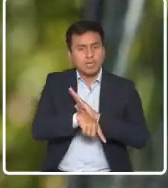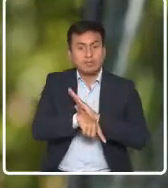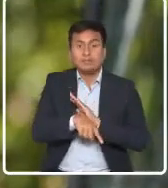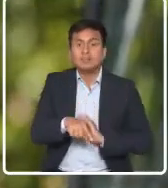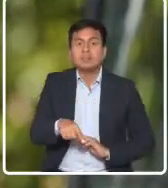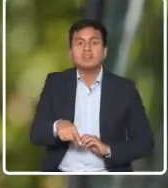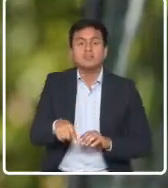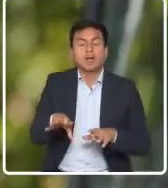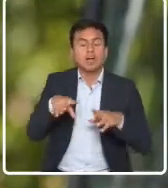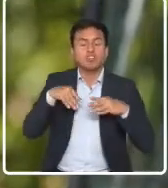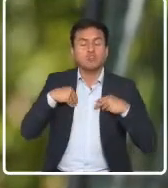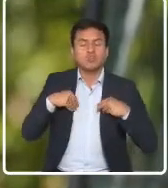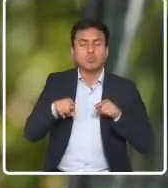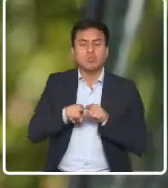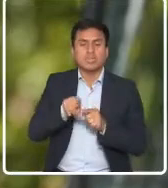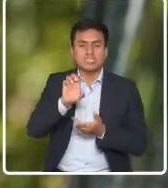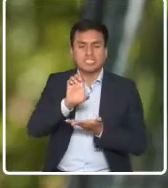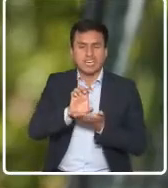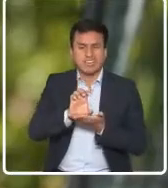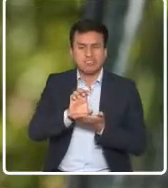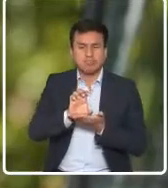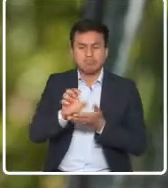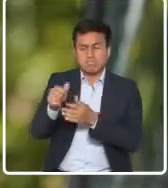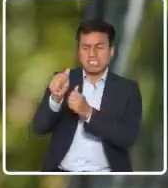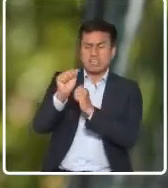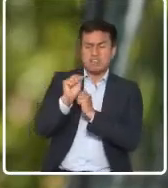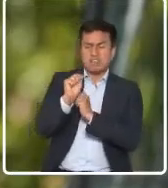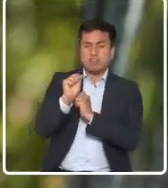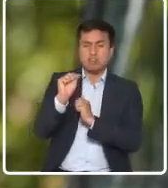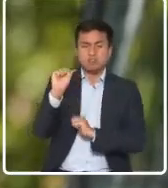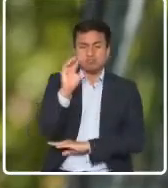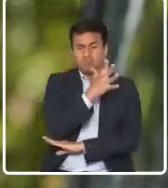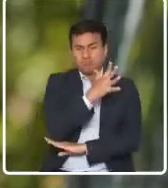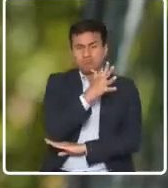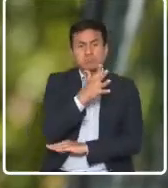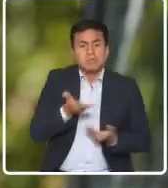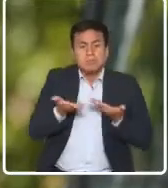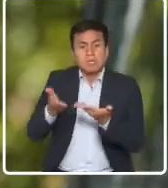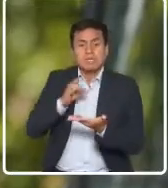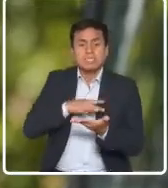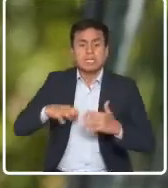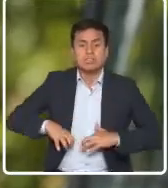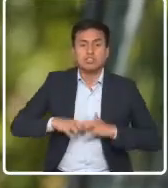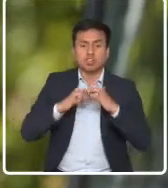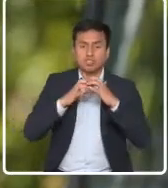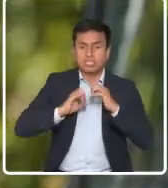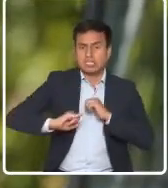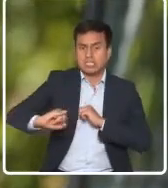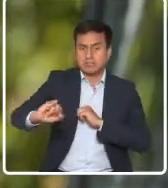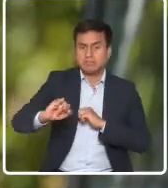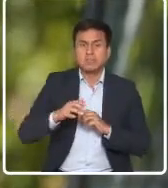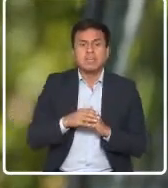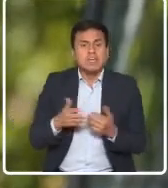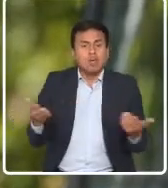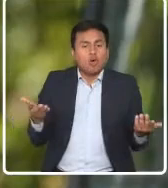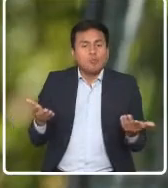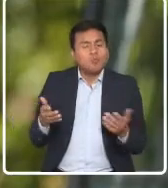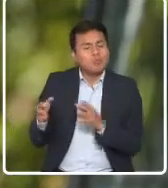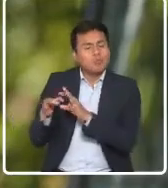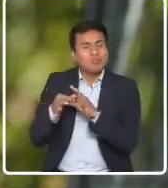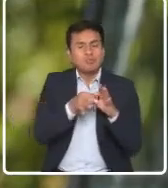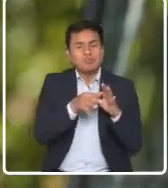y asumir como tarea de Estado el desafío forestal para un Chile sostenible. Y ello basado